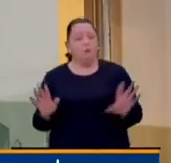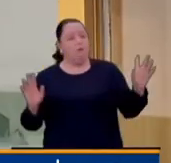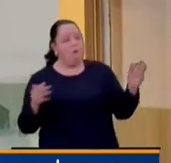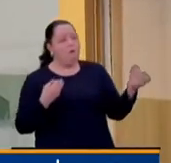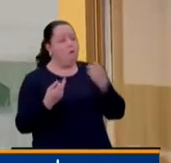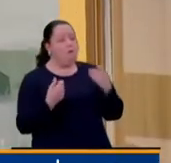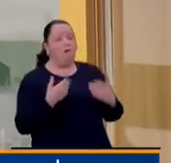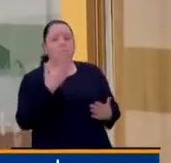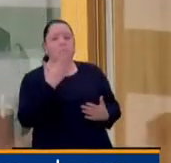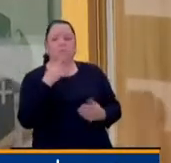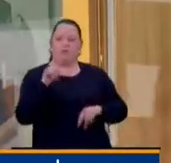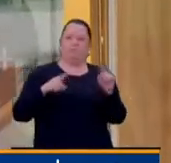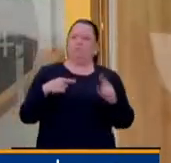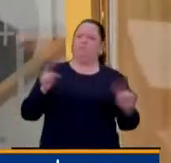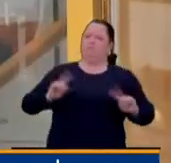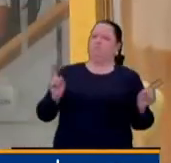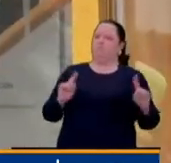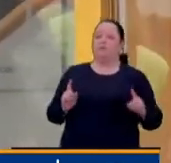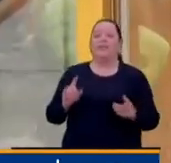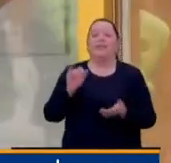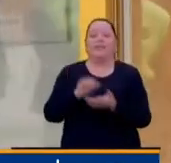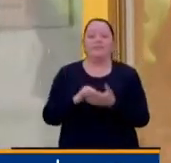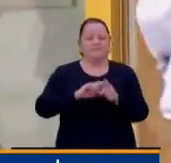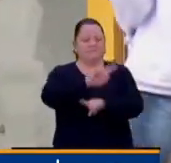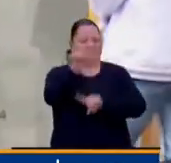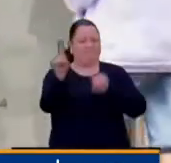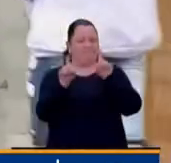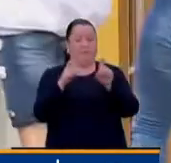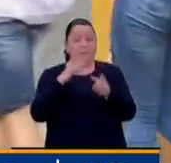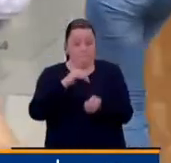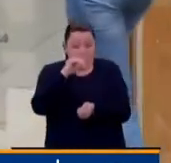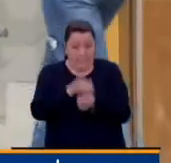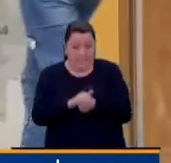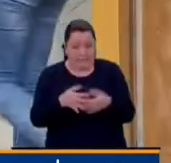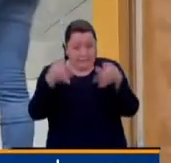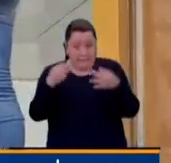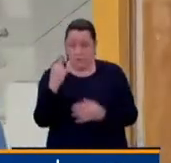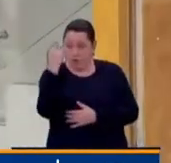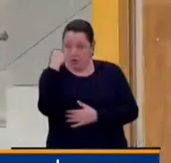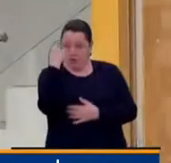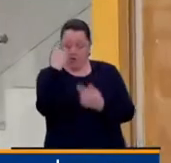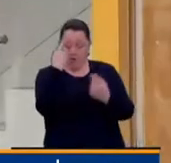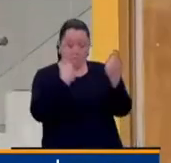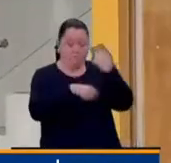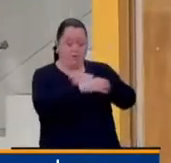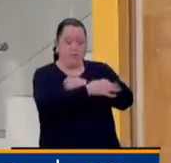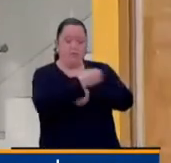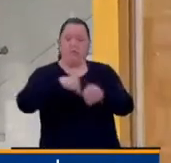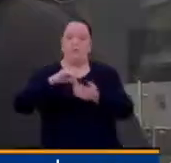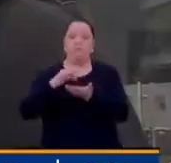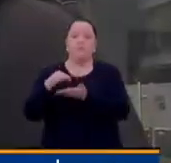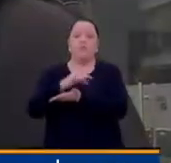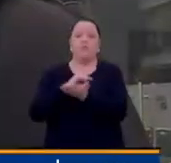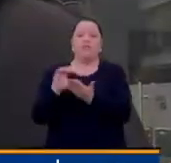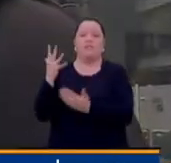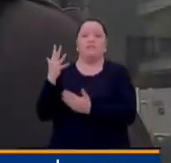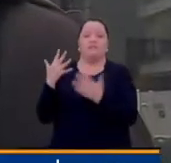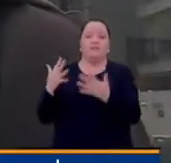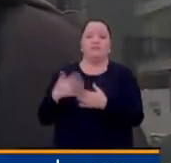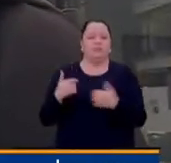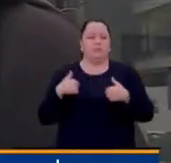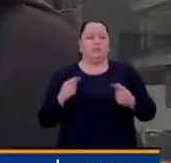otros no. Por eso la pregunta que surge es ¿qué tan confidencial y seguro es vender el iris a cambio de 10 criptomonedas? Yo no lo haría y sobre todo es